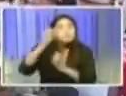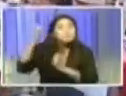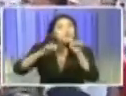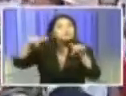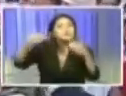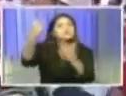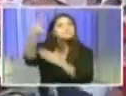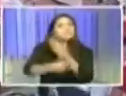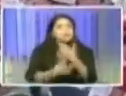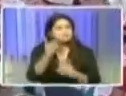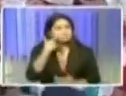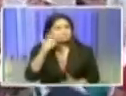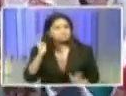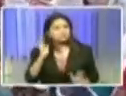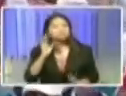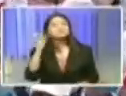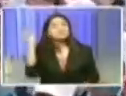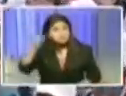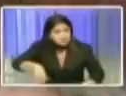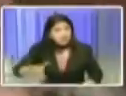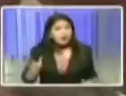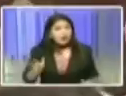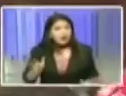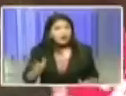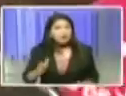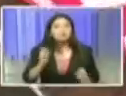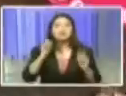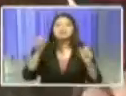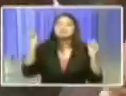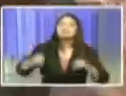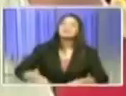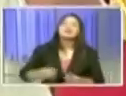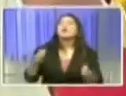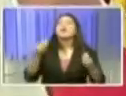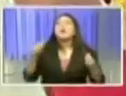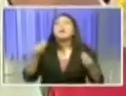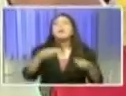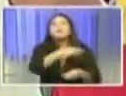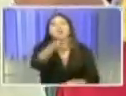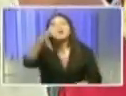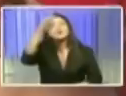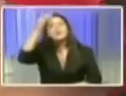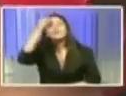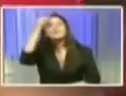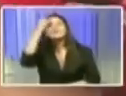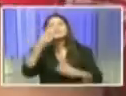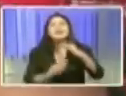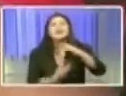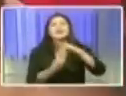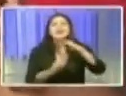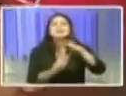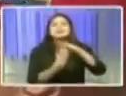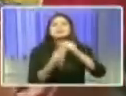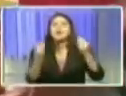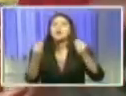plan. ¿Sí va? ¿Cómo están los aprendices del INSE?